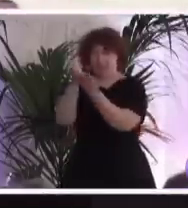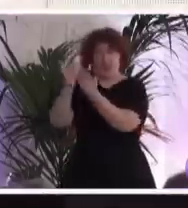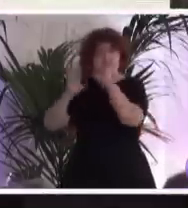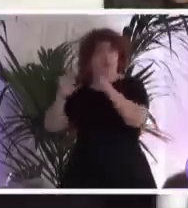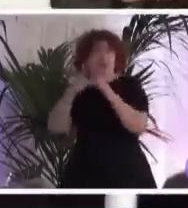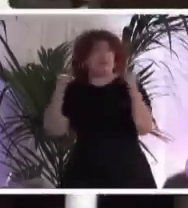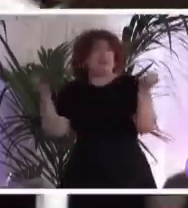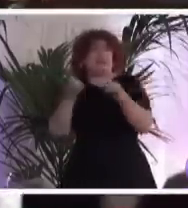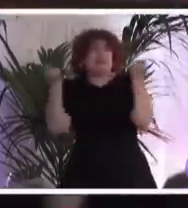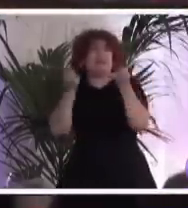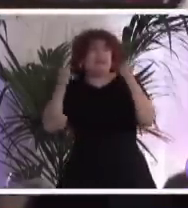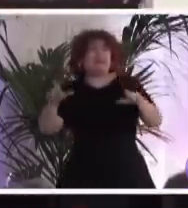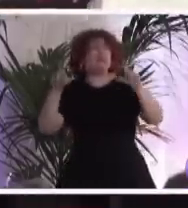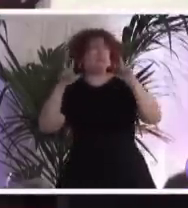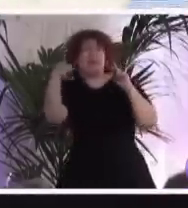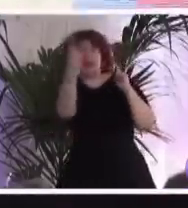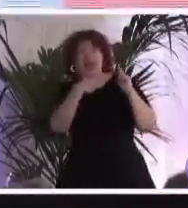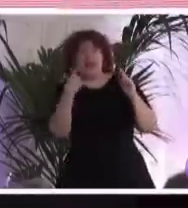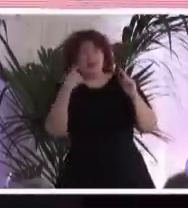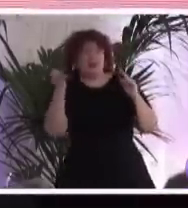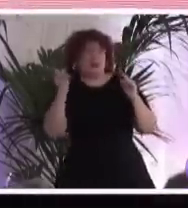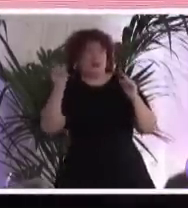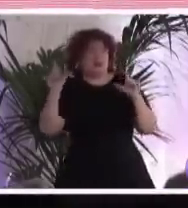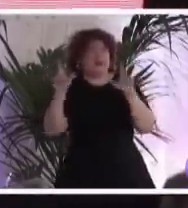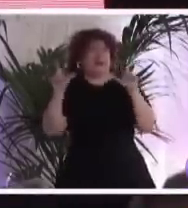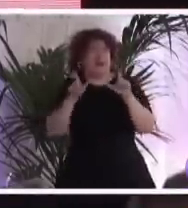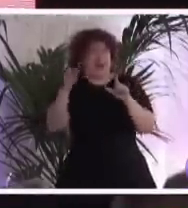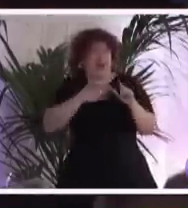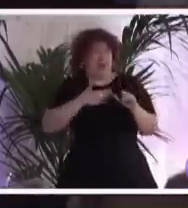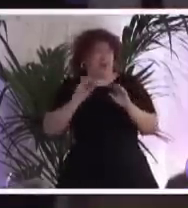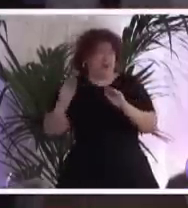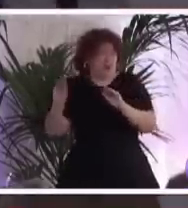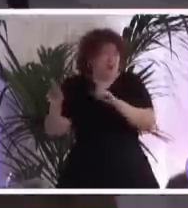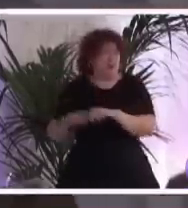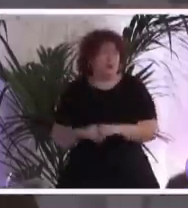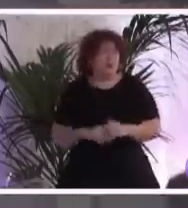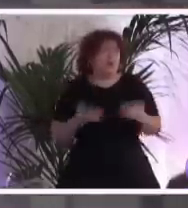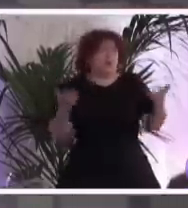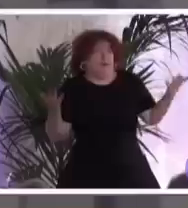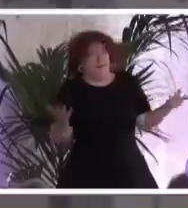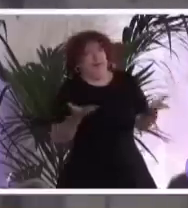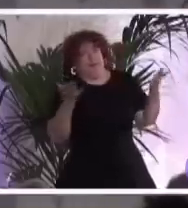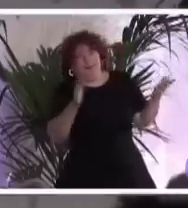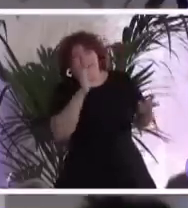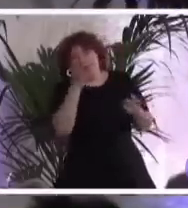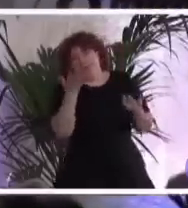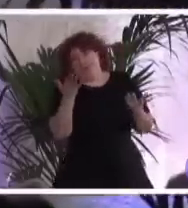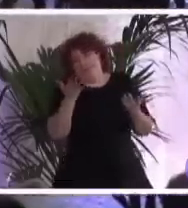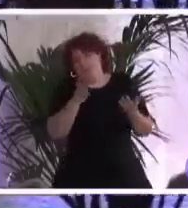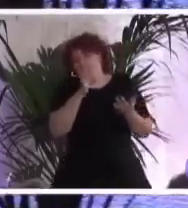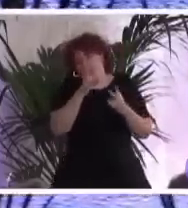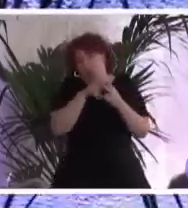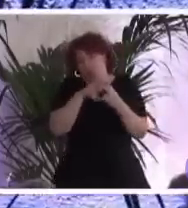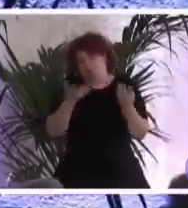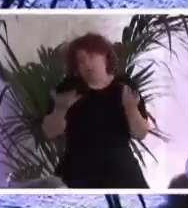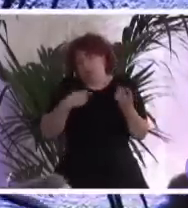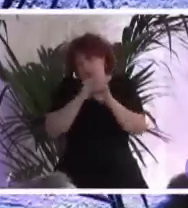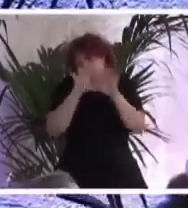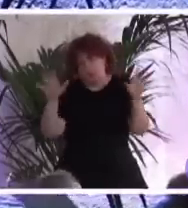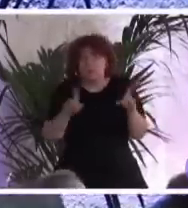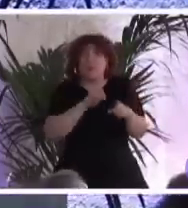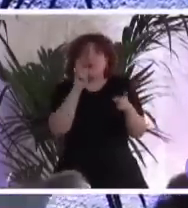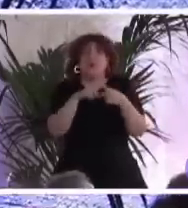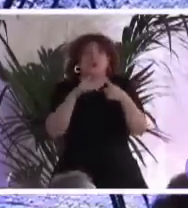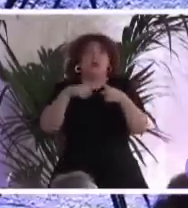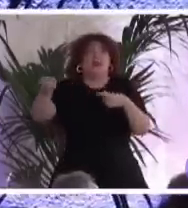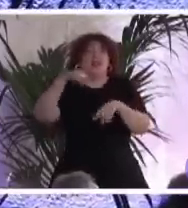la cara de este señor salvo la tele esa que tienes tú y digo hombre Pues básicamente por dos razones unos porque